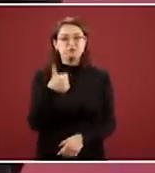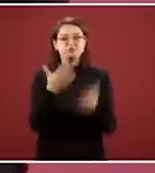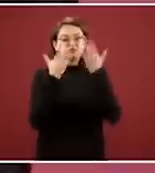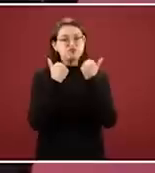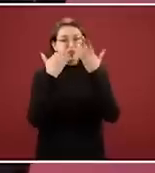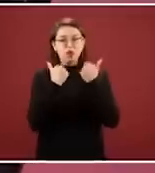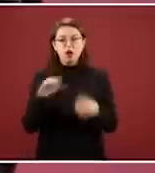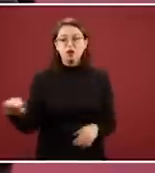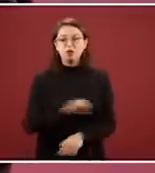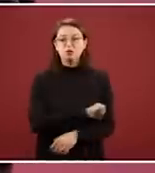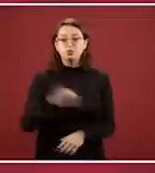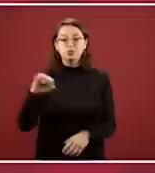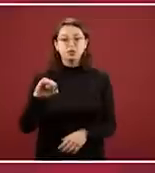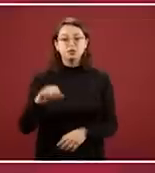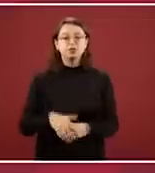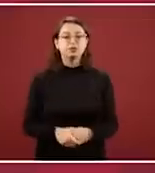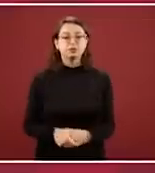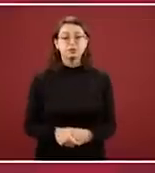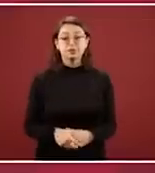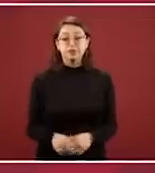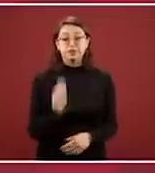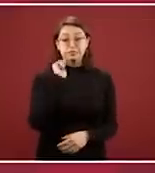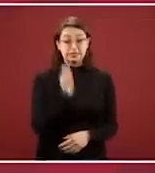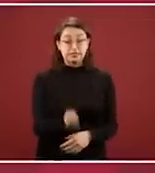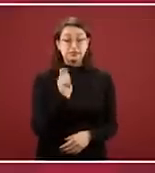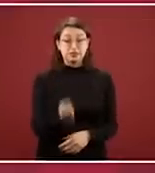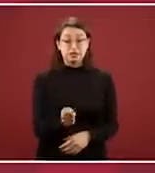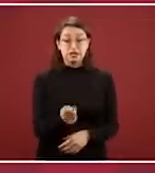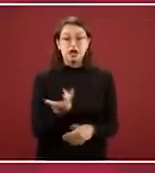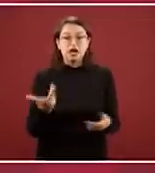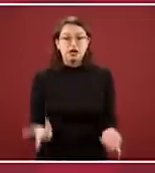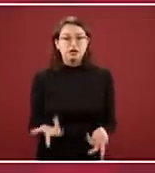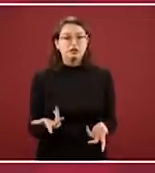O sea, nos quedamos abajo de lo que aumentó la deuda